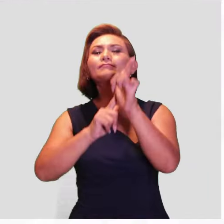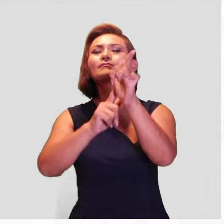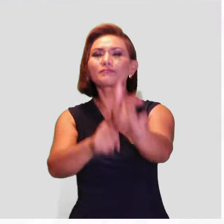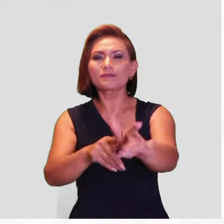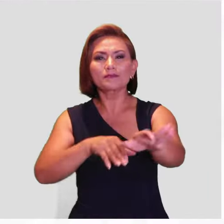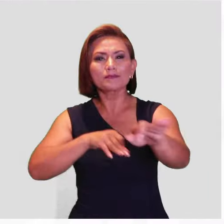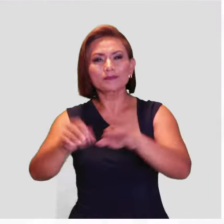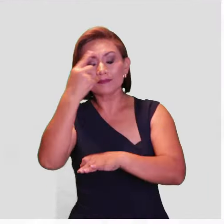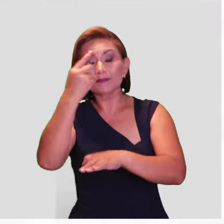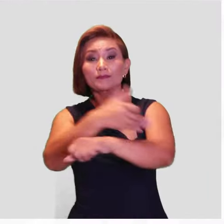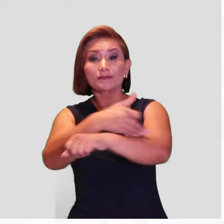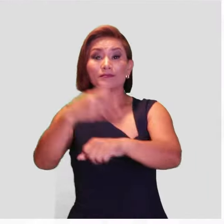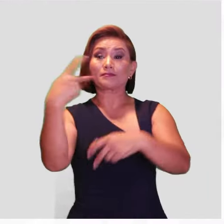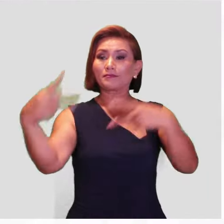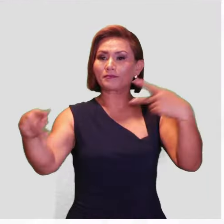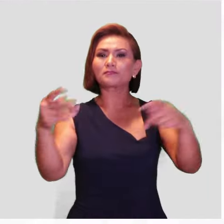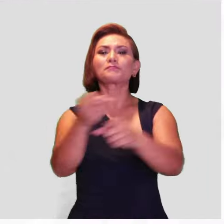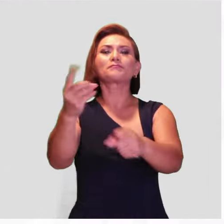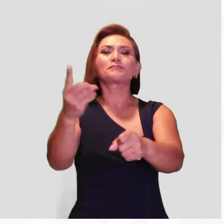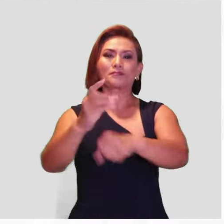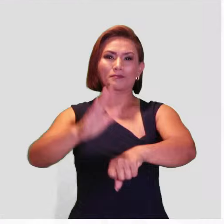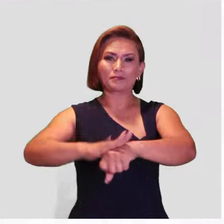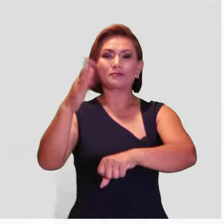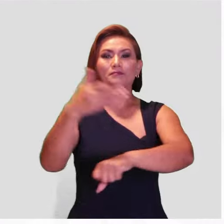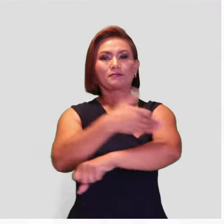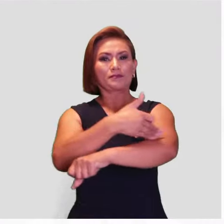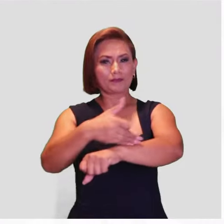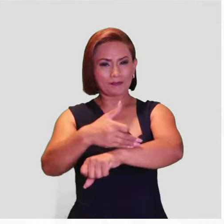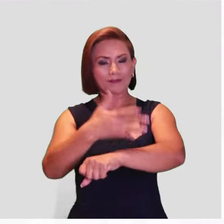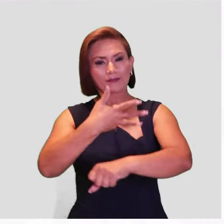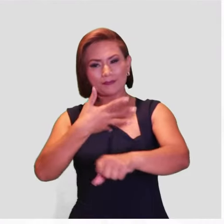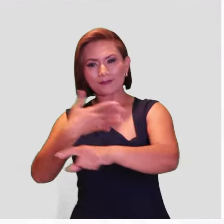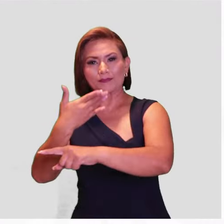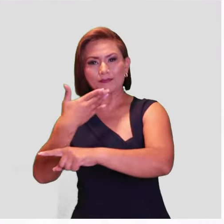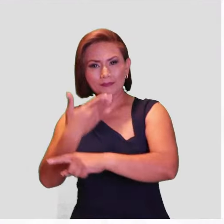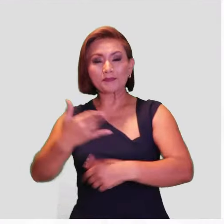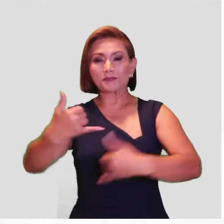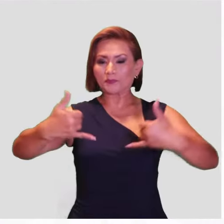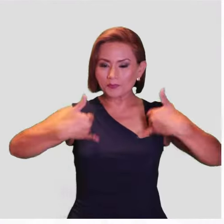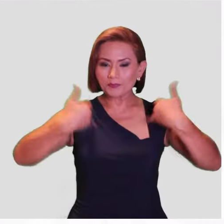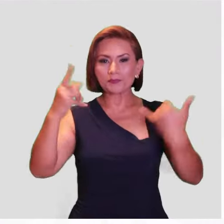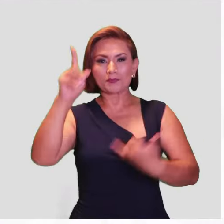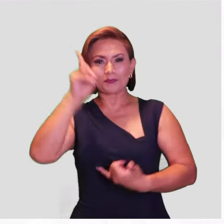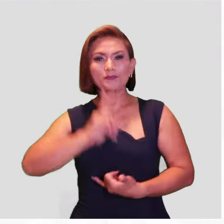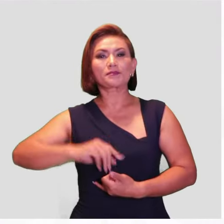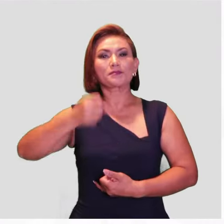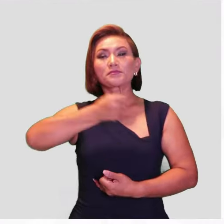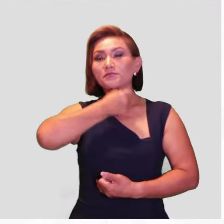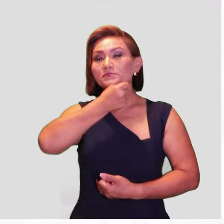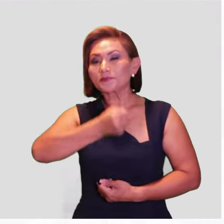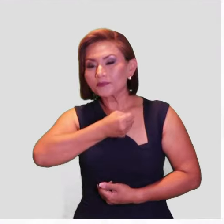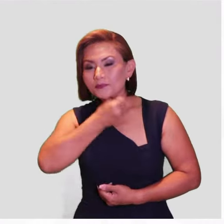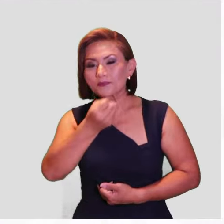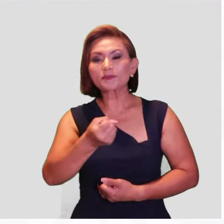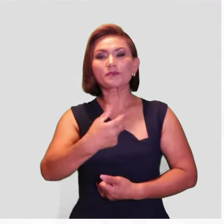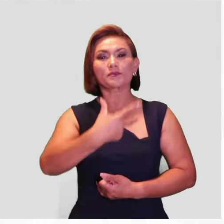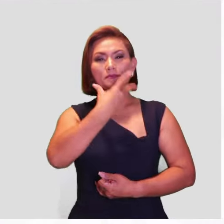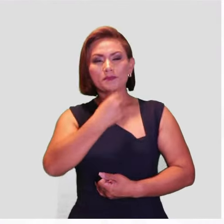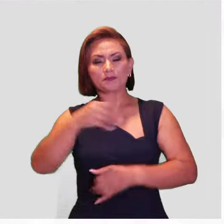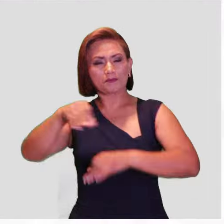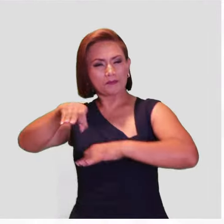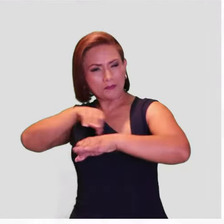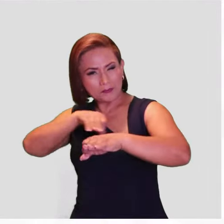más oportunidades, una mejor vida, para que nuestros jóvenes, mujeres, adultos mayores, hombres